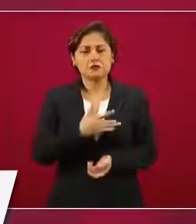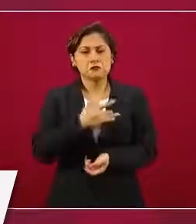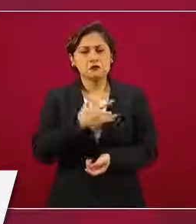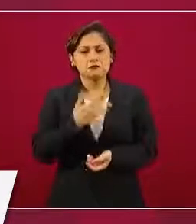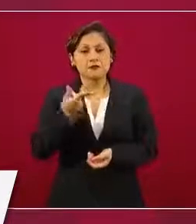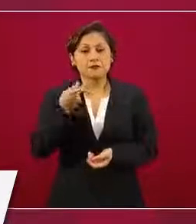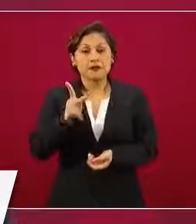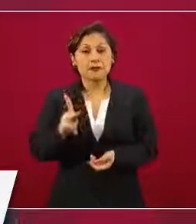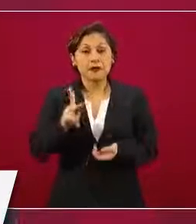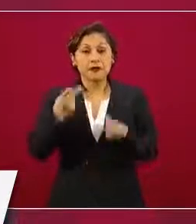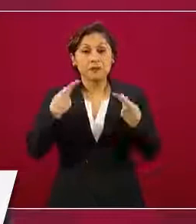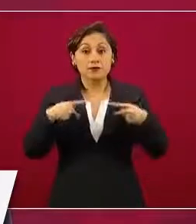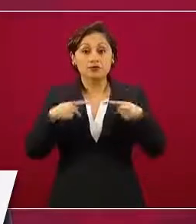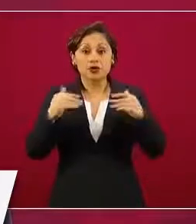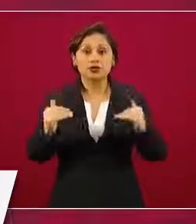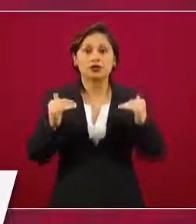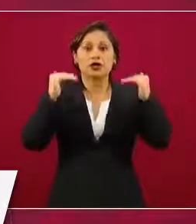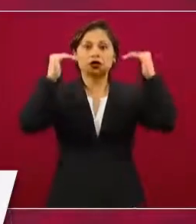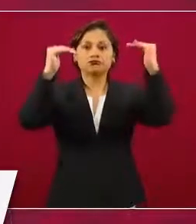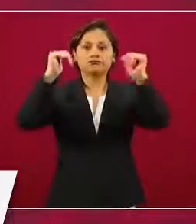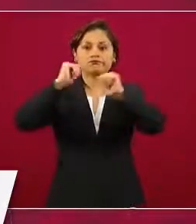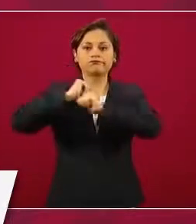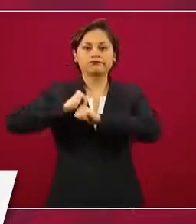de otra manera.